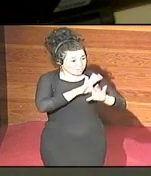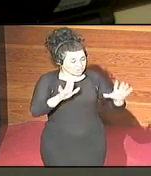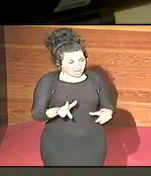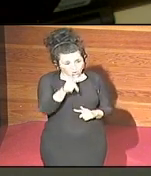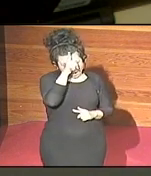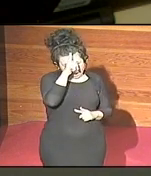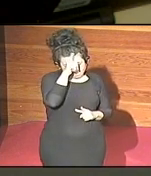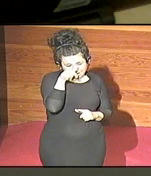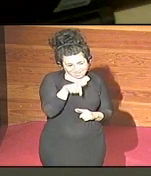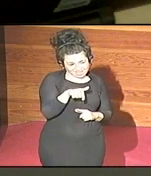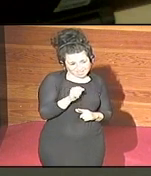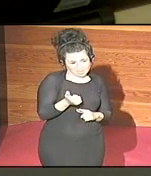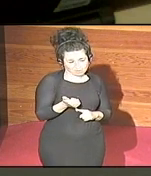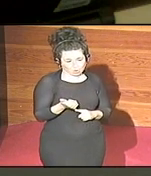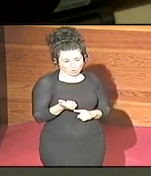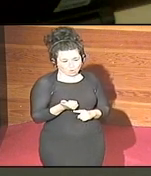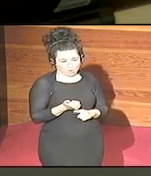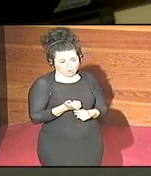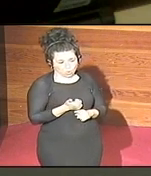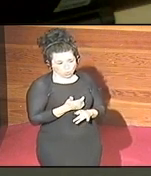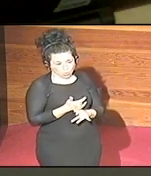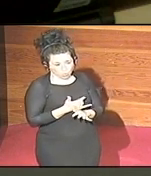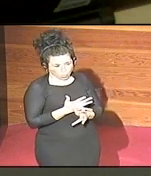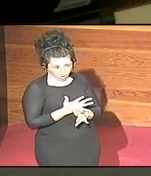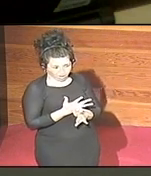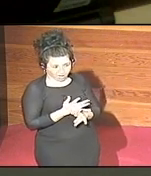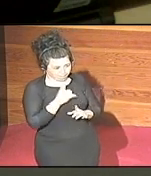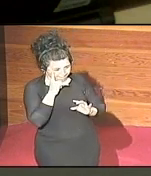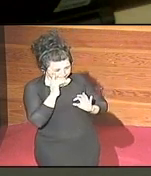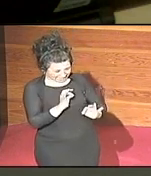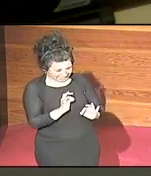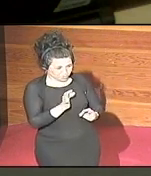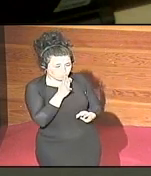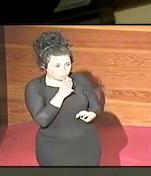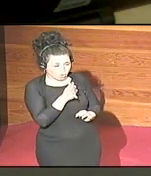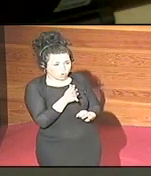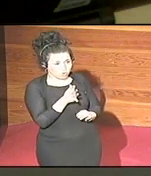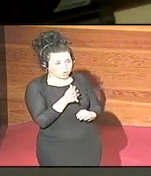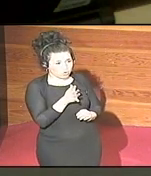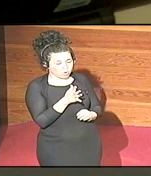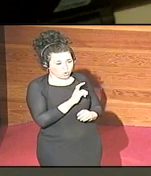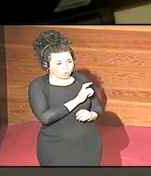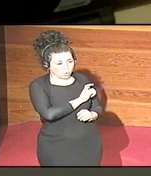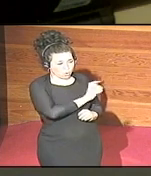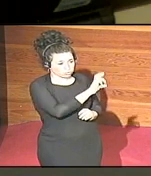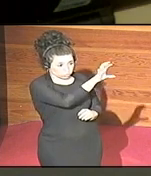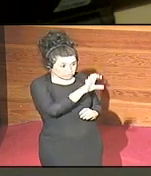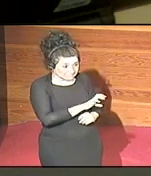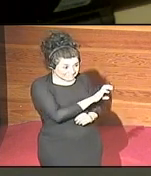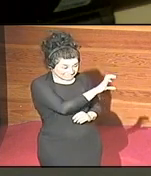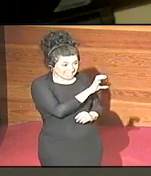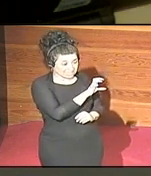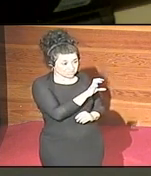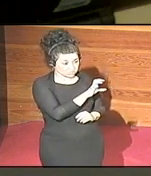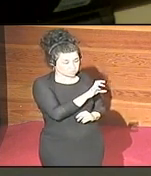ha jugado ahí con el fuego, a pesar de las advertencias que muchos otros estados